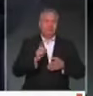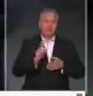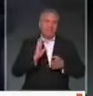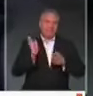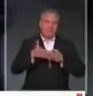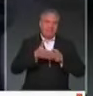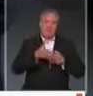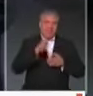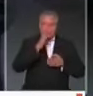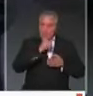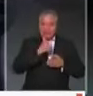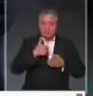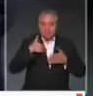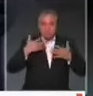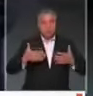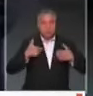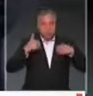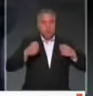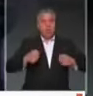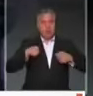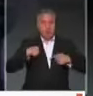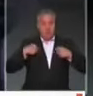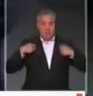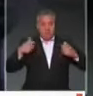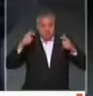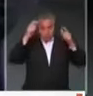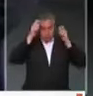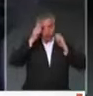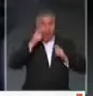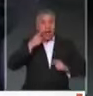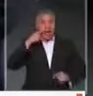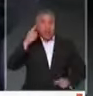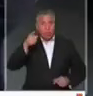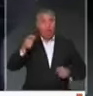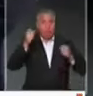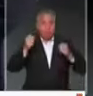nosotras podemos pertenecer a la escuadrilla paracaidismo Boinas Azules, ustedes también pueden